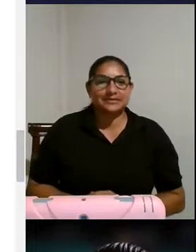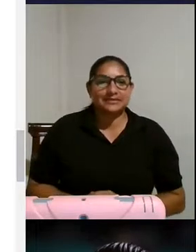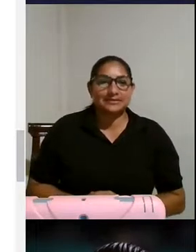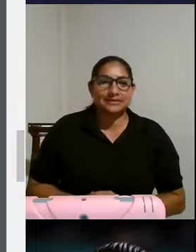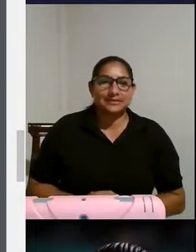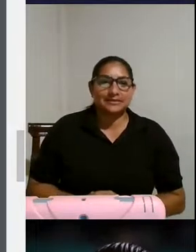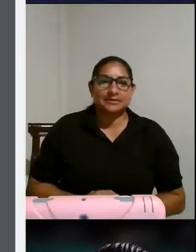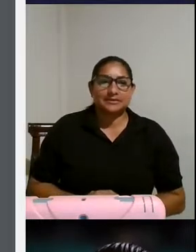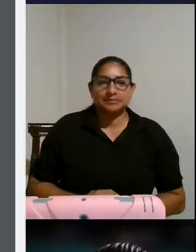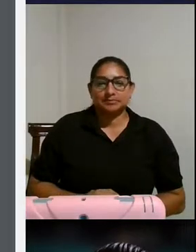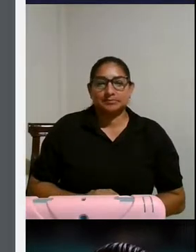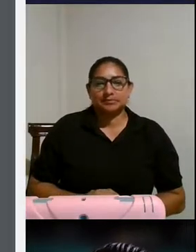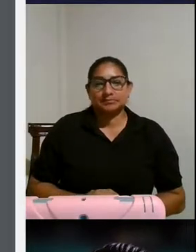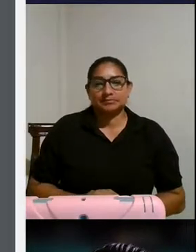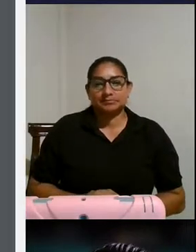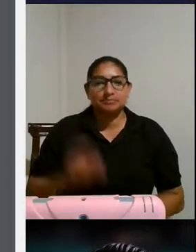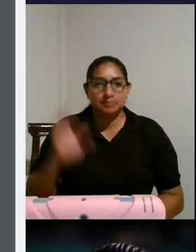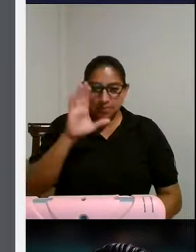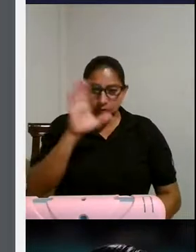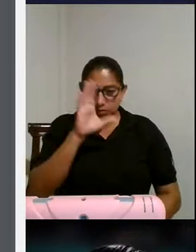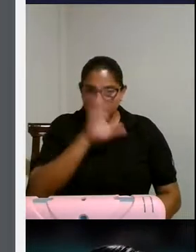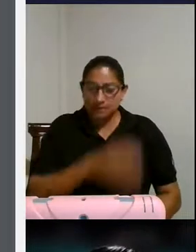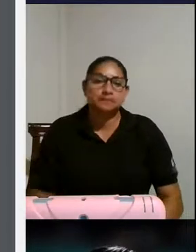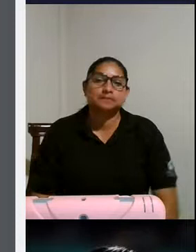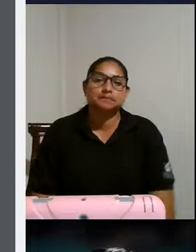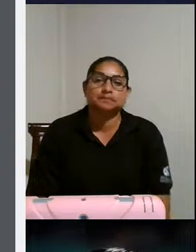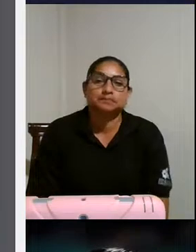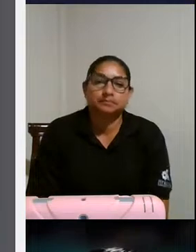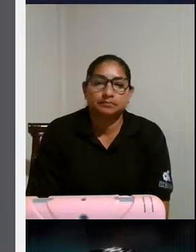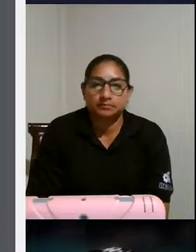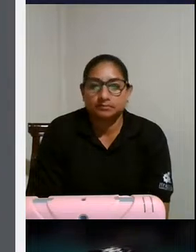capítulo 1 y